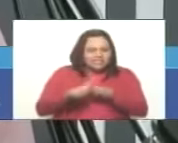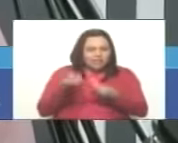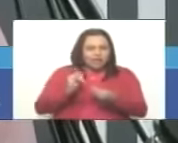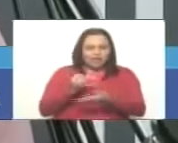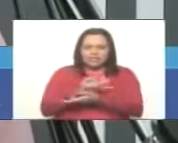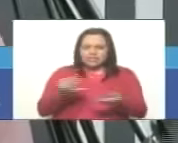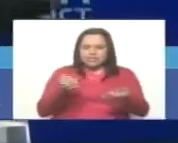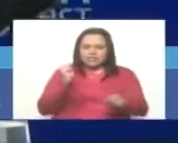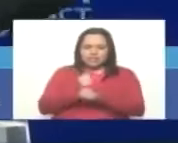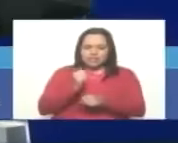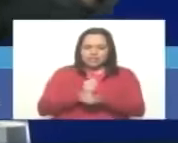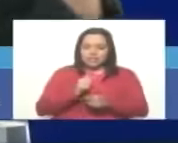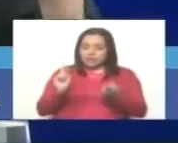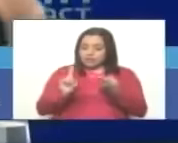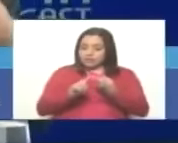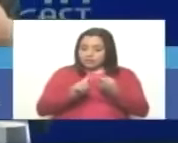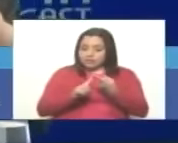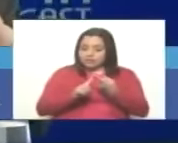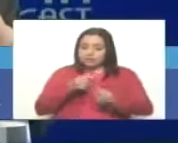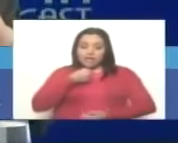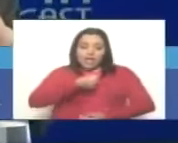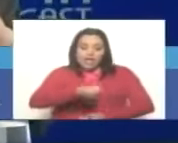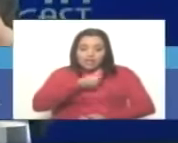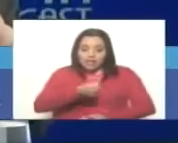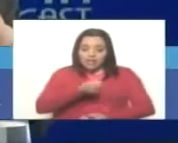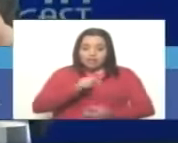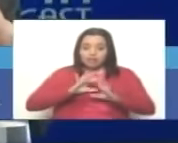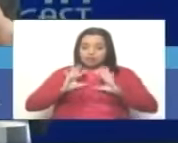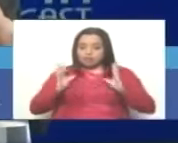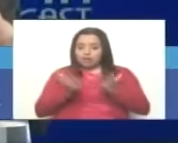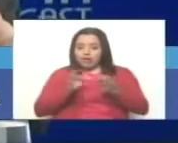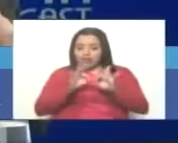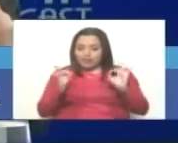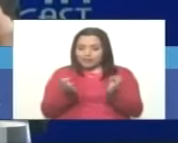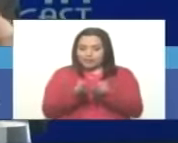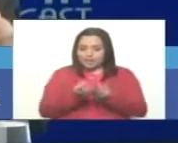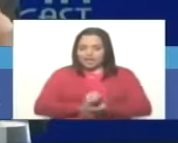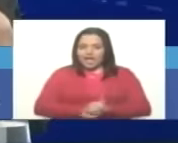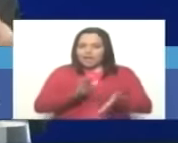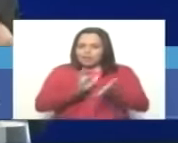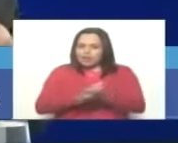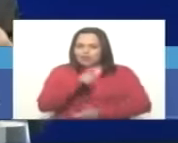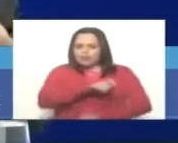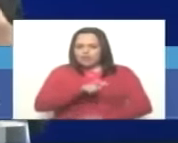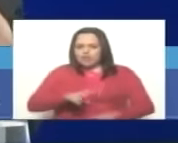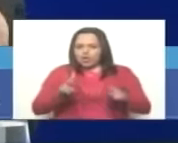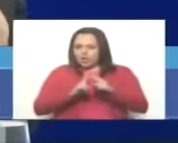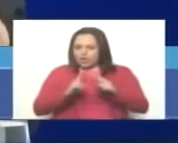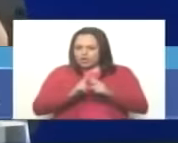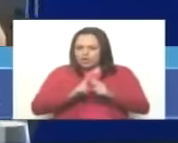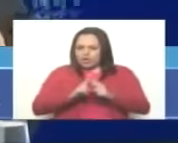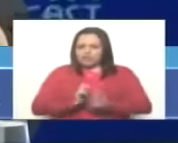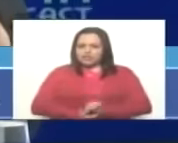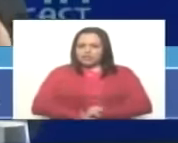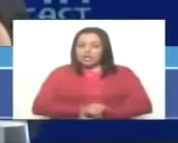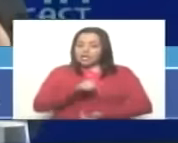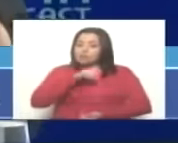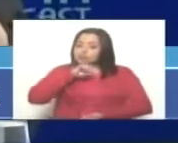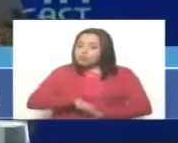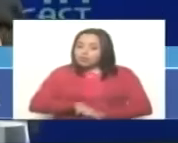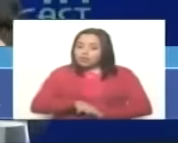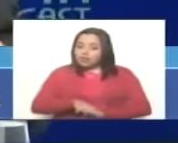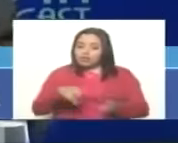¿verdad? Primero, la entrevista al entorno familiar, amigos, conocidos de él. Por eso es lo histórico de la